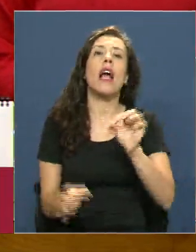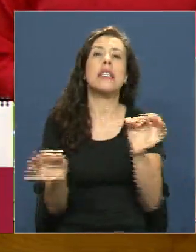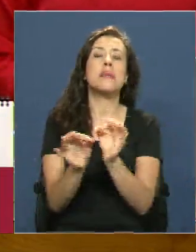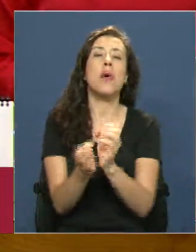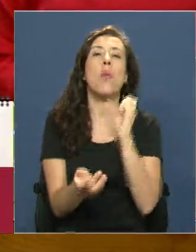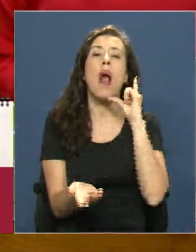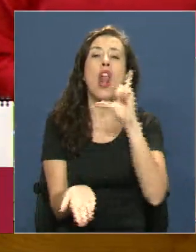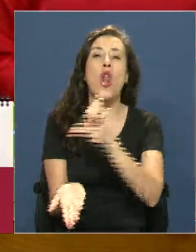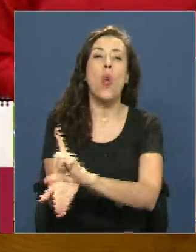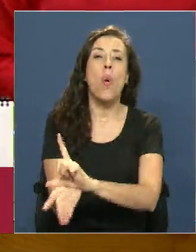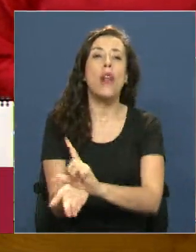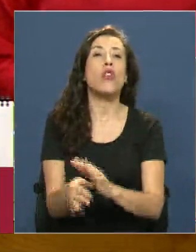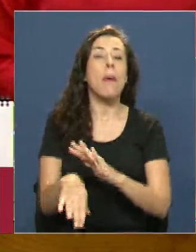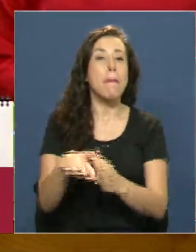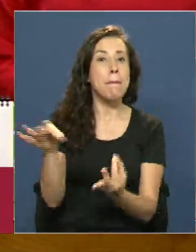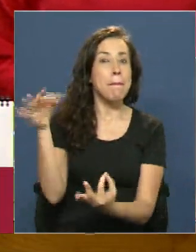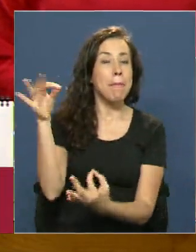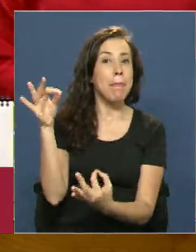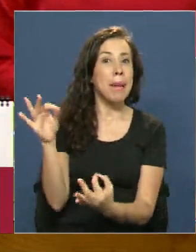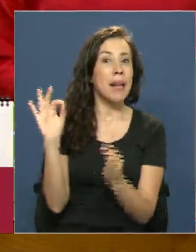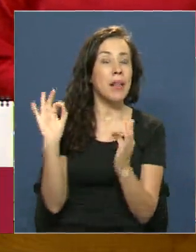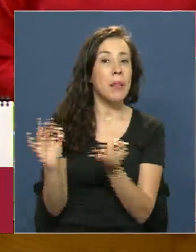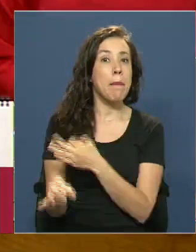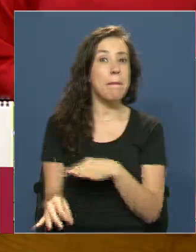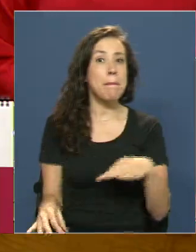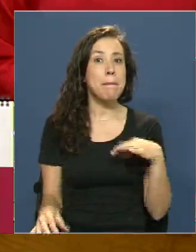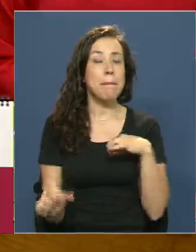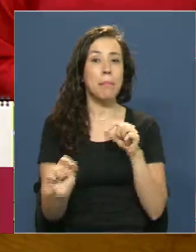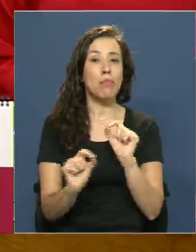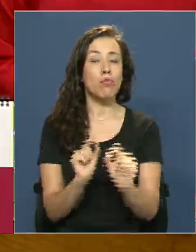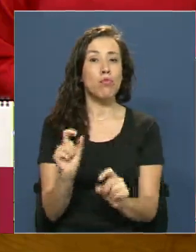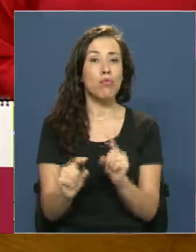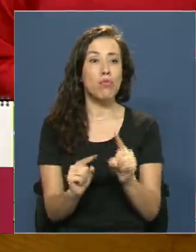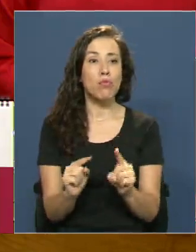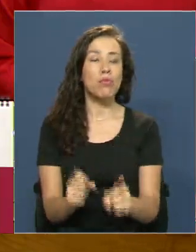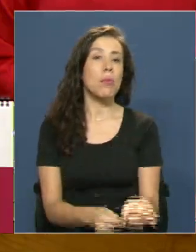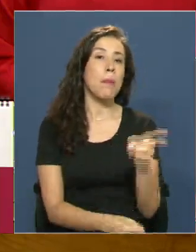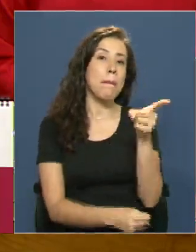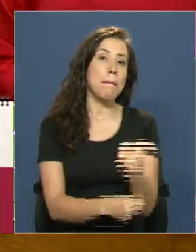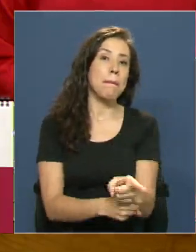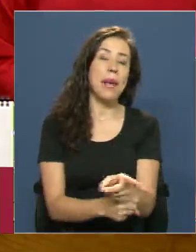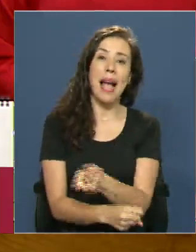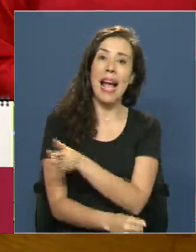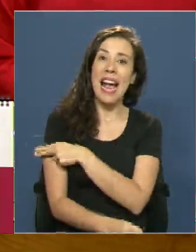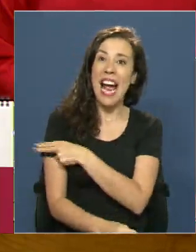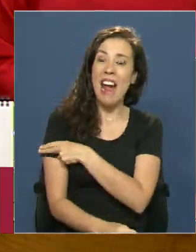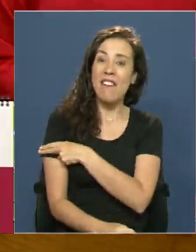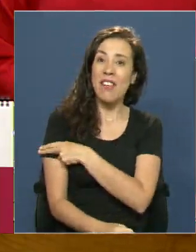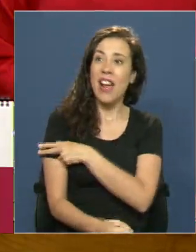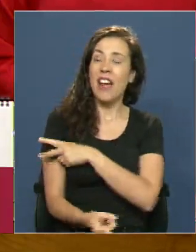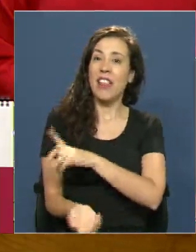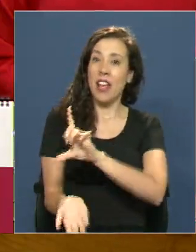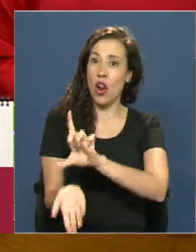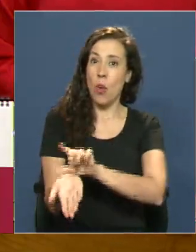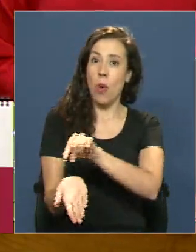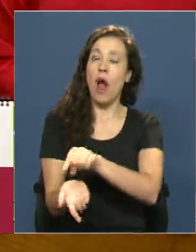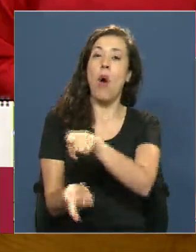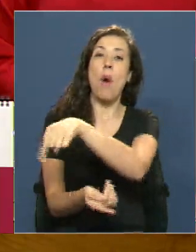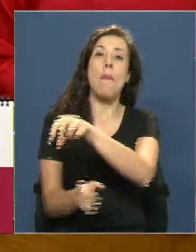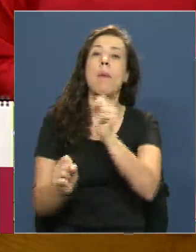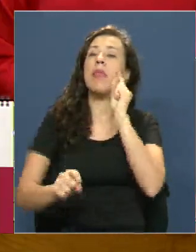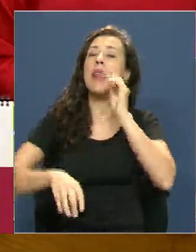tal manera de que va a haber un documento oficial del ministro de Defensa instruyendo a los jefes de zona para que ustedes puedan tener